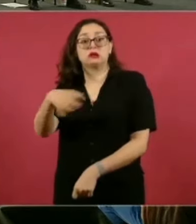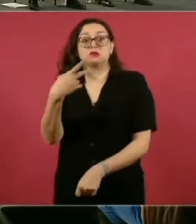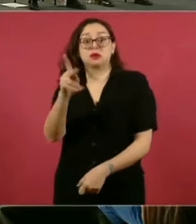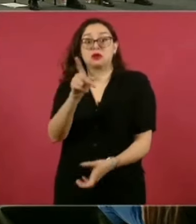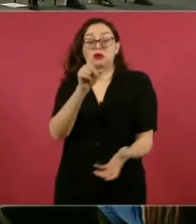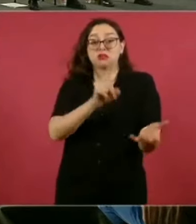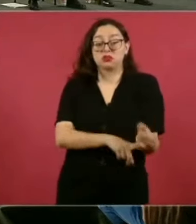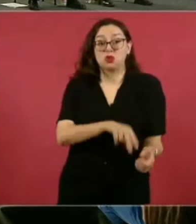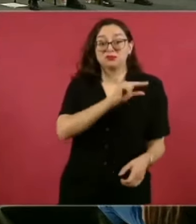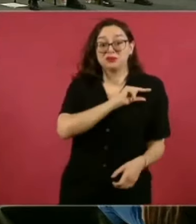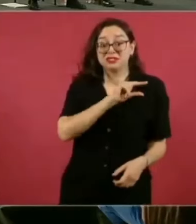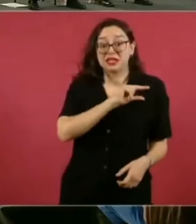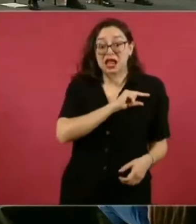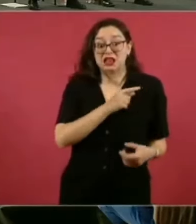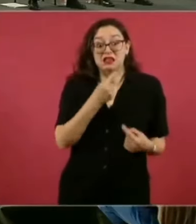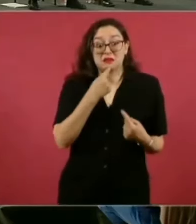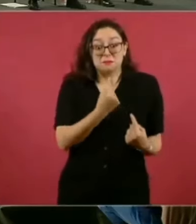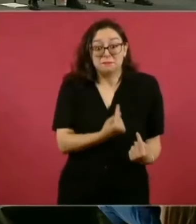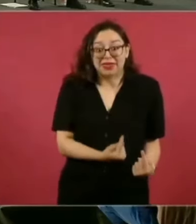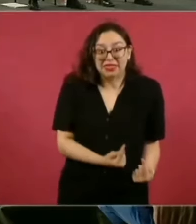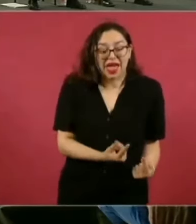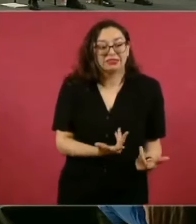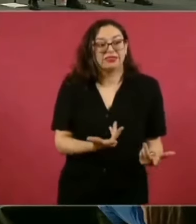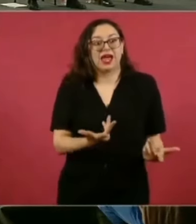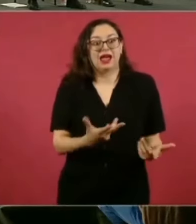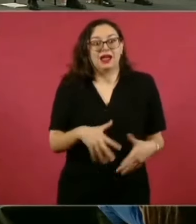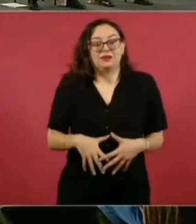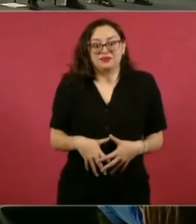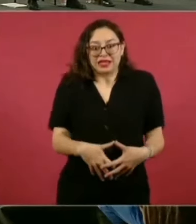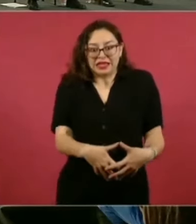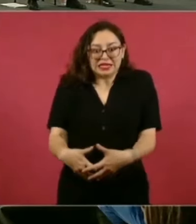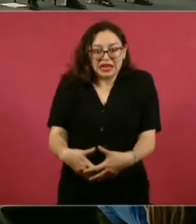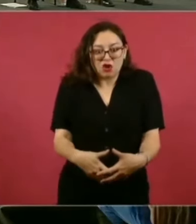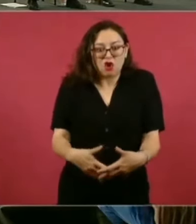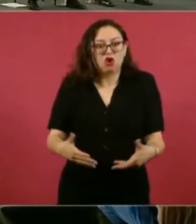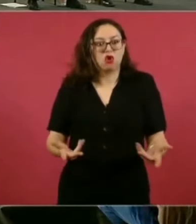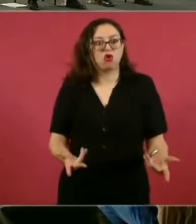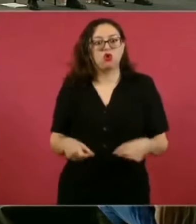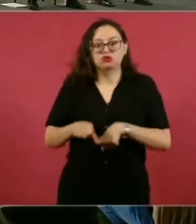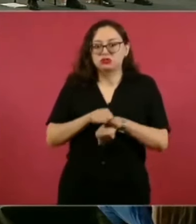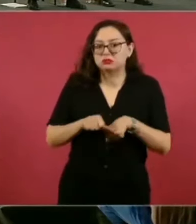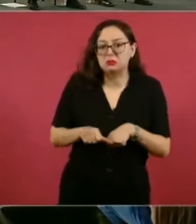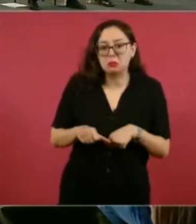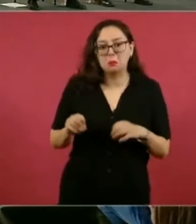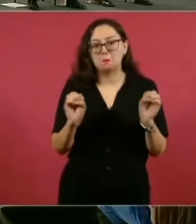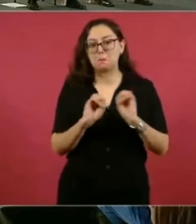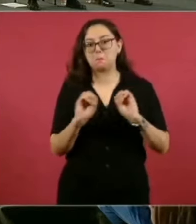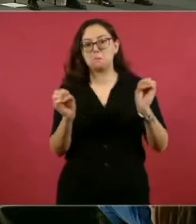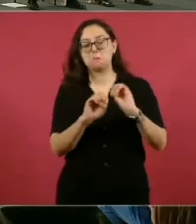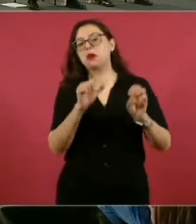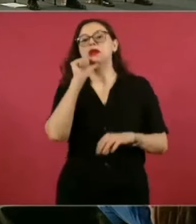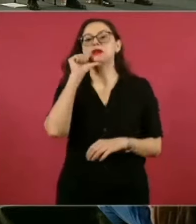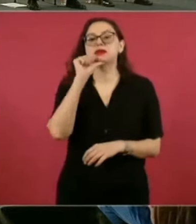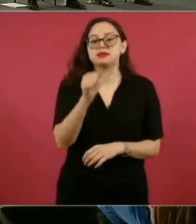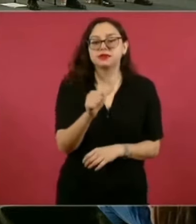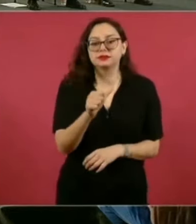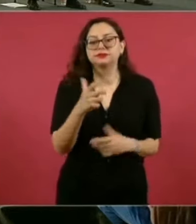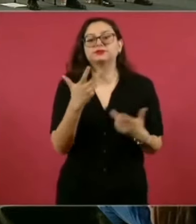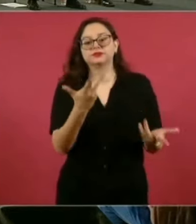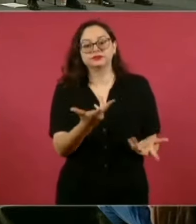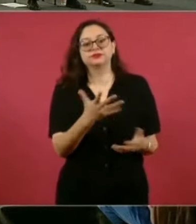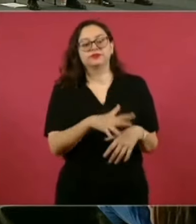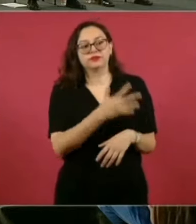pediatra, no tenía ginecólogo, no tenía cirujano. En ese sentido, ha sido el esfuerzo de la contratación de médicas y médicos especialistas